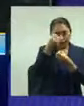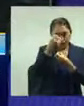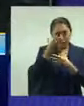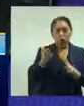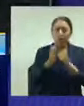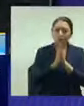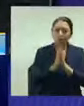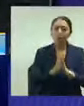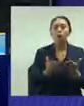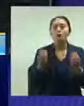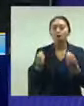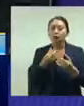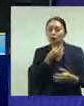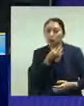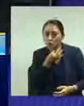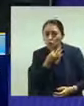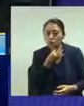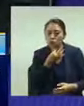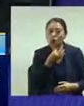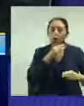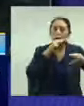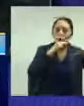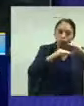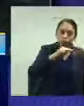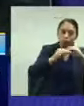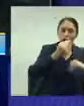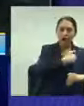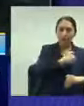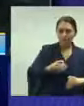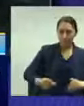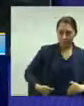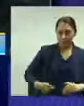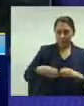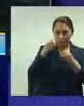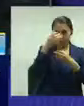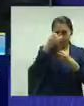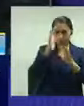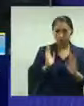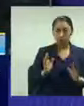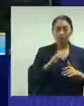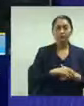Con mucho gusto, señor diputado. Gracias. Se le envía a presidencia. Bueno,